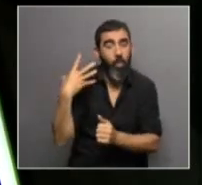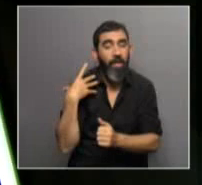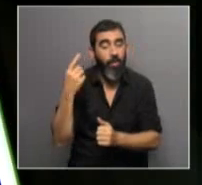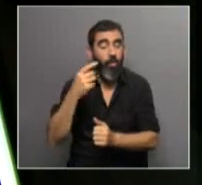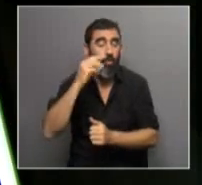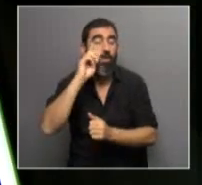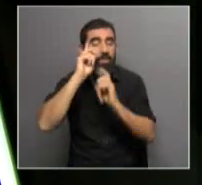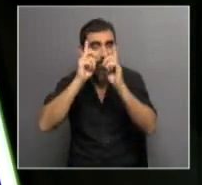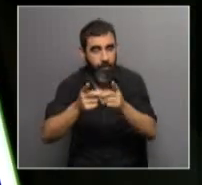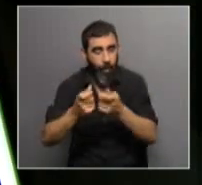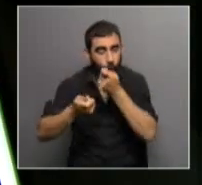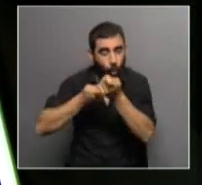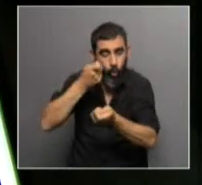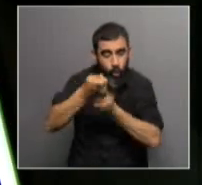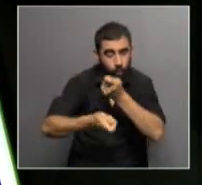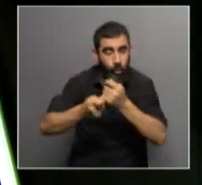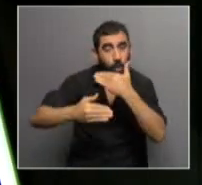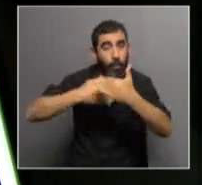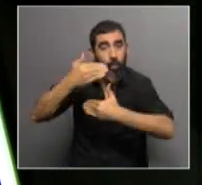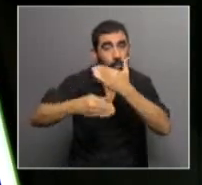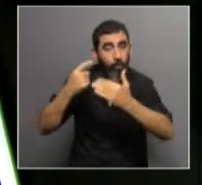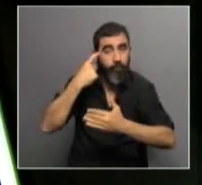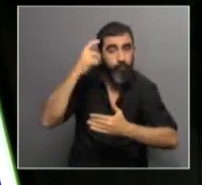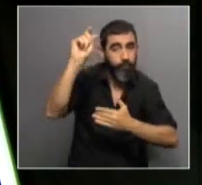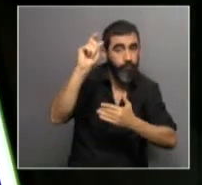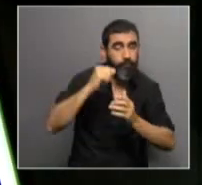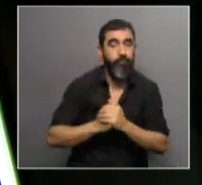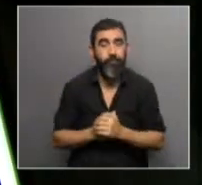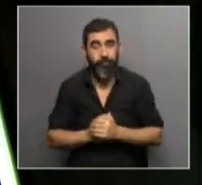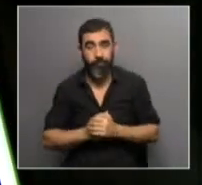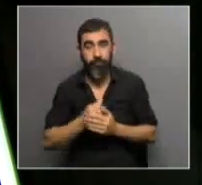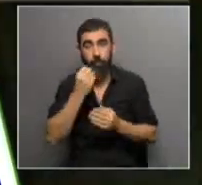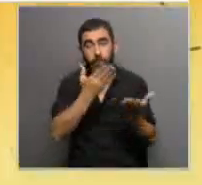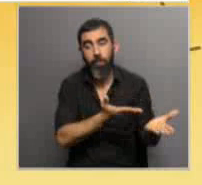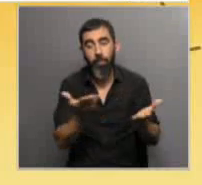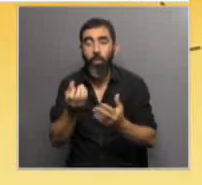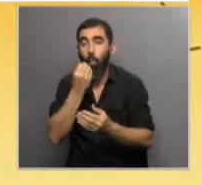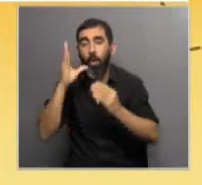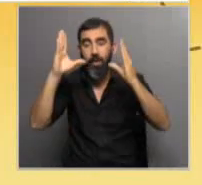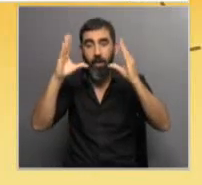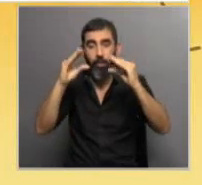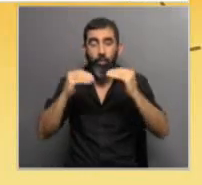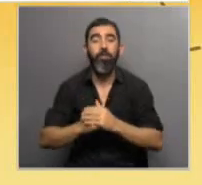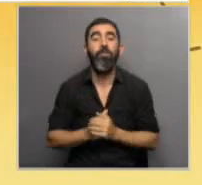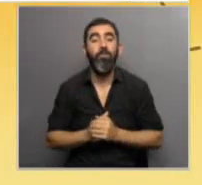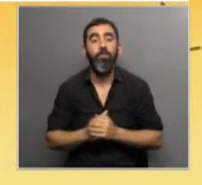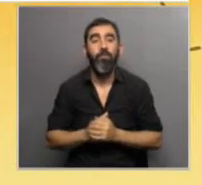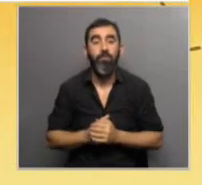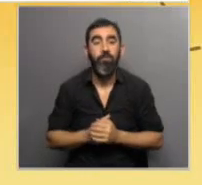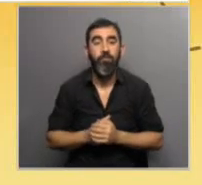pd si va contribuyendo este proceso de creación cabaña cómo le va bienvenidos y buenas noches gracias por acompañarnos